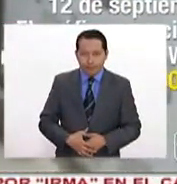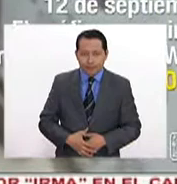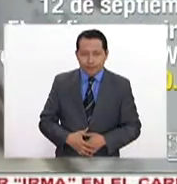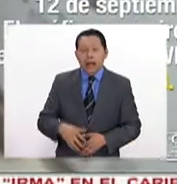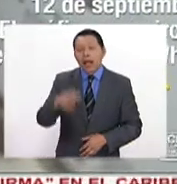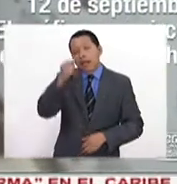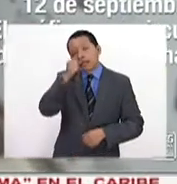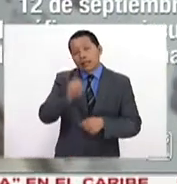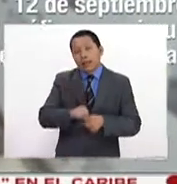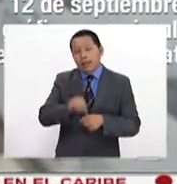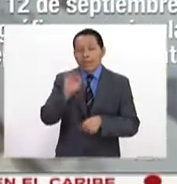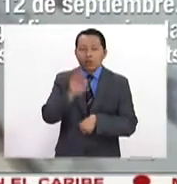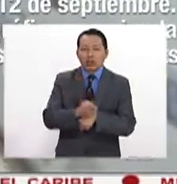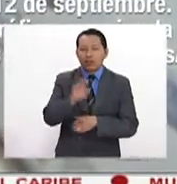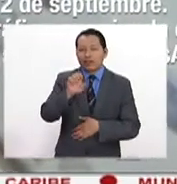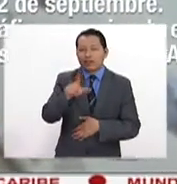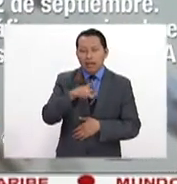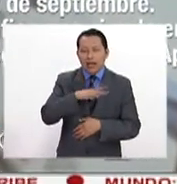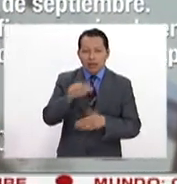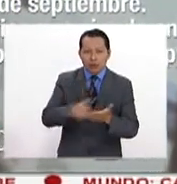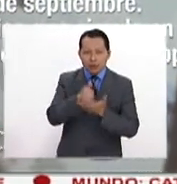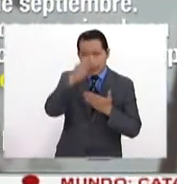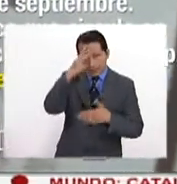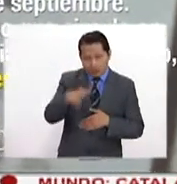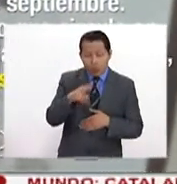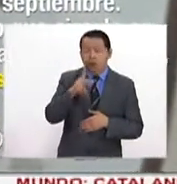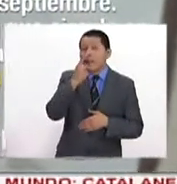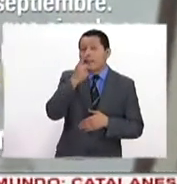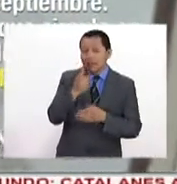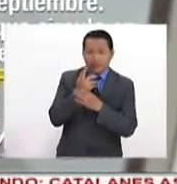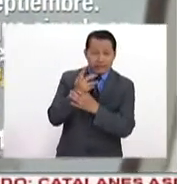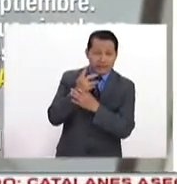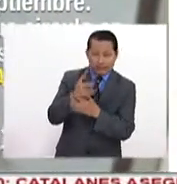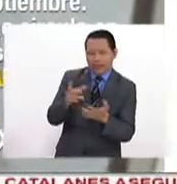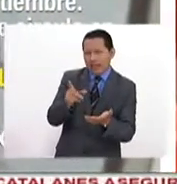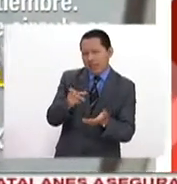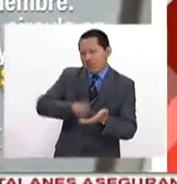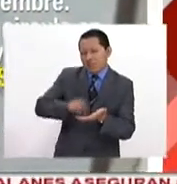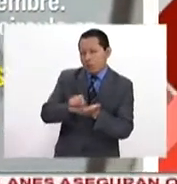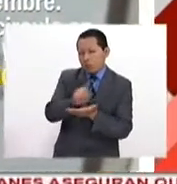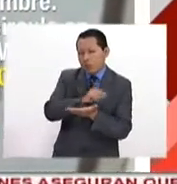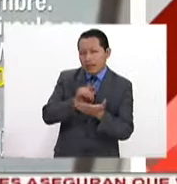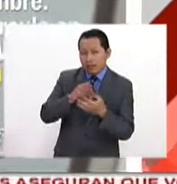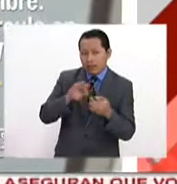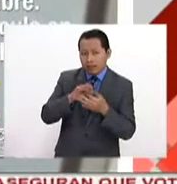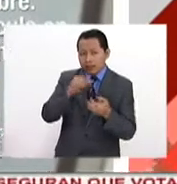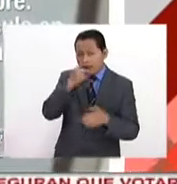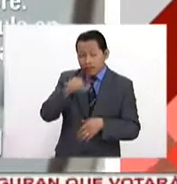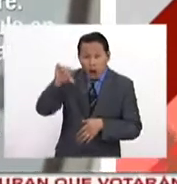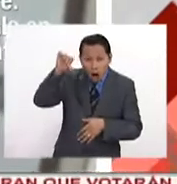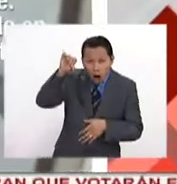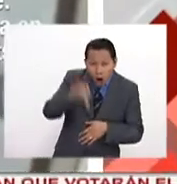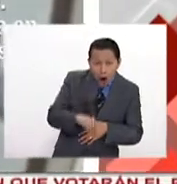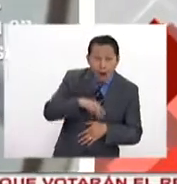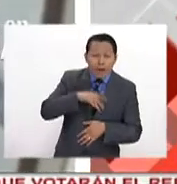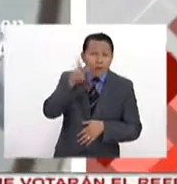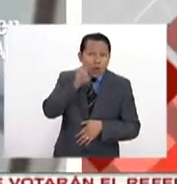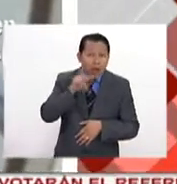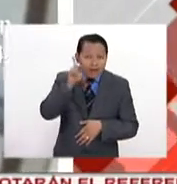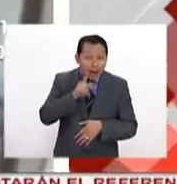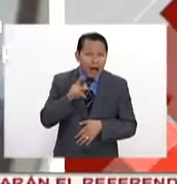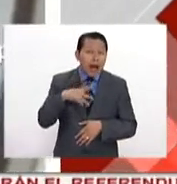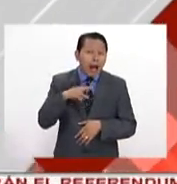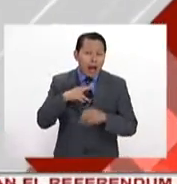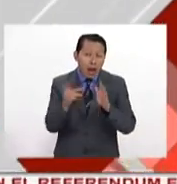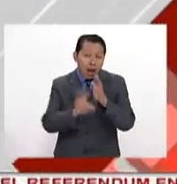La Secretaría de Protección Civil de la Ciudad de México desmintió a través de su cuenta de Twitter que hoy se vaya a realizar una prueba de alerta sísmica